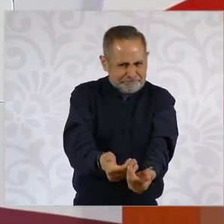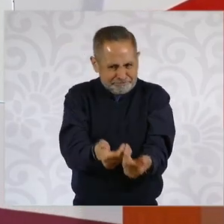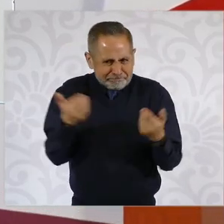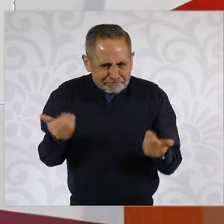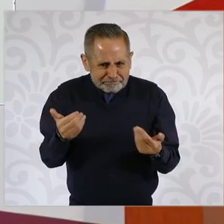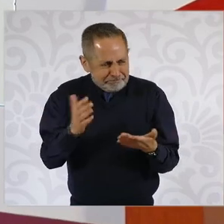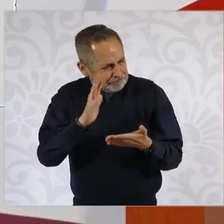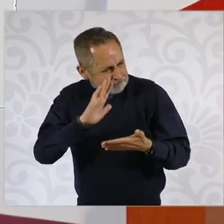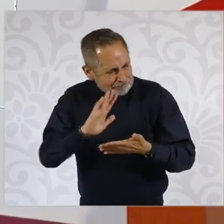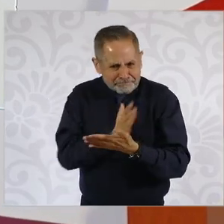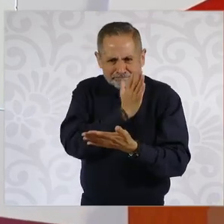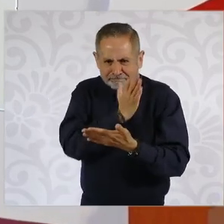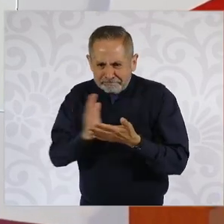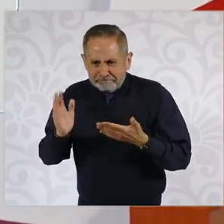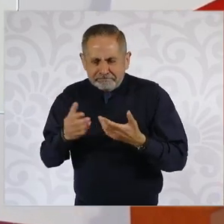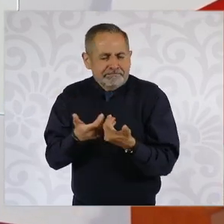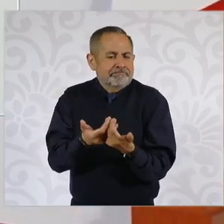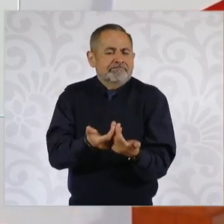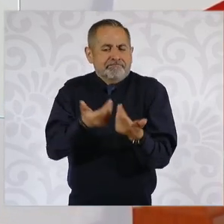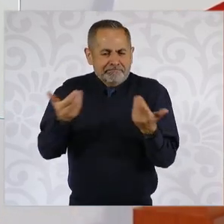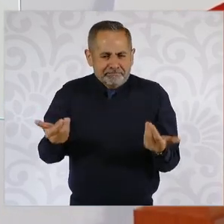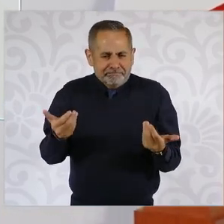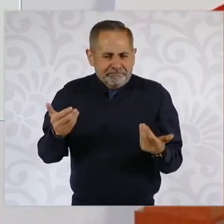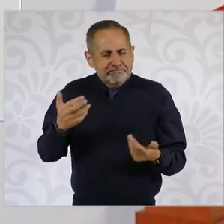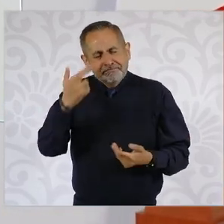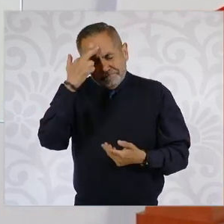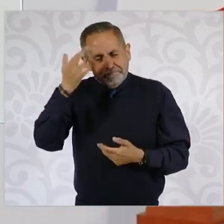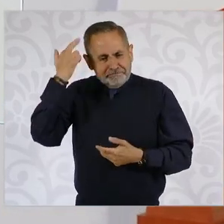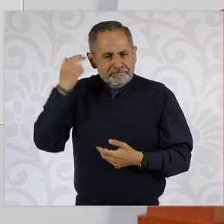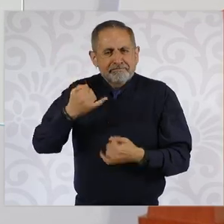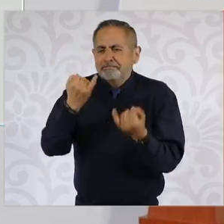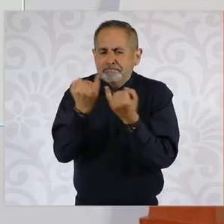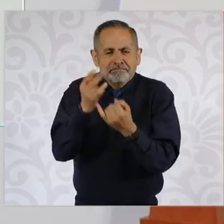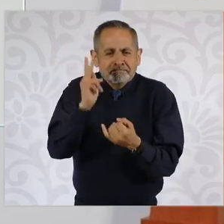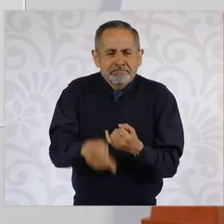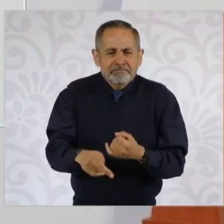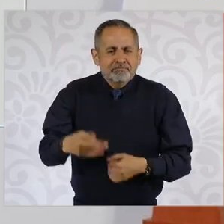poder político con la Reforma, la Cuarta